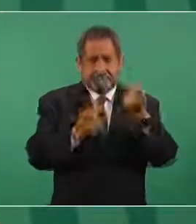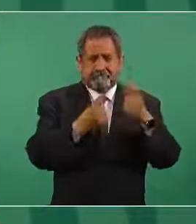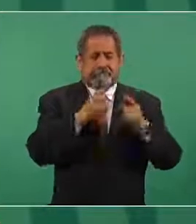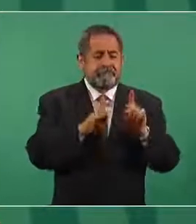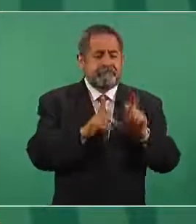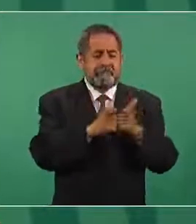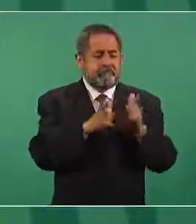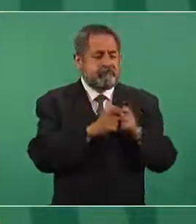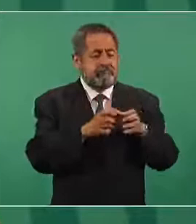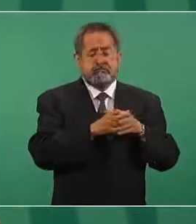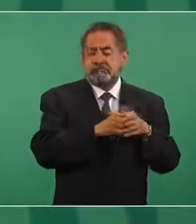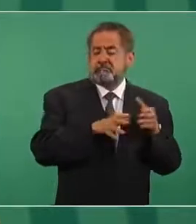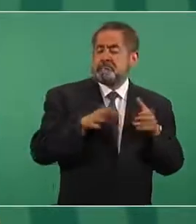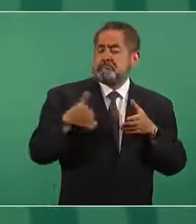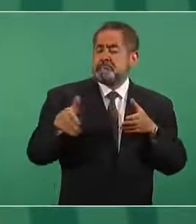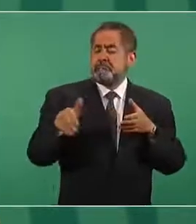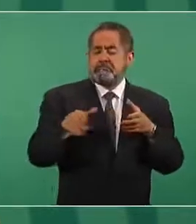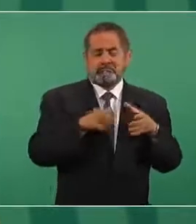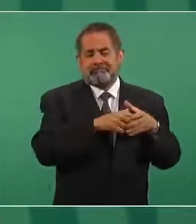Nosotros ya hablábamos de eso.